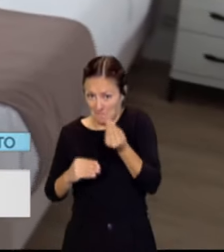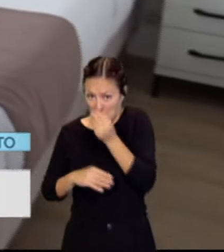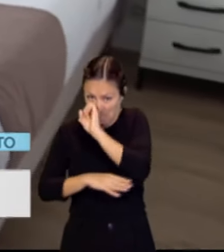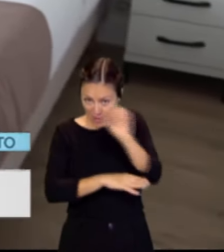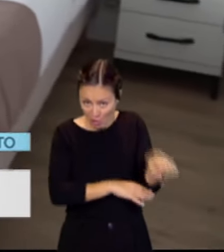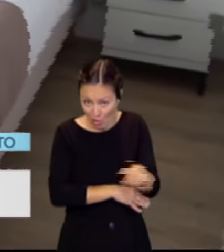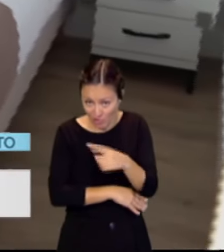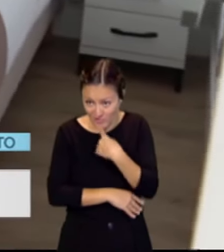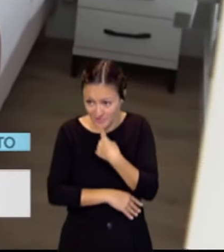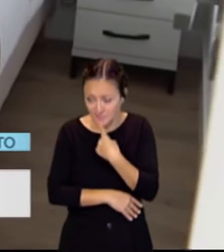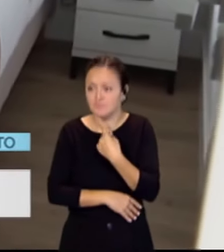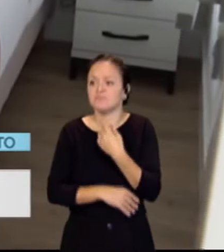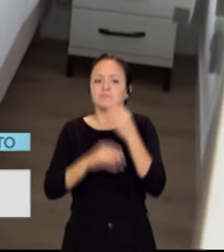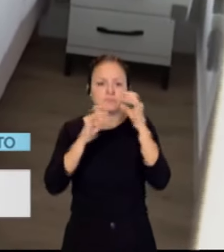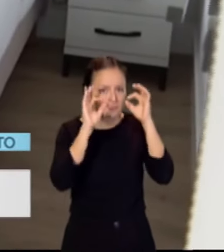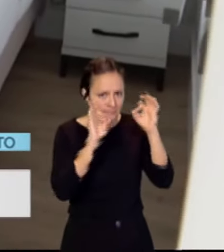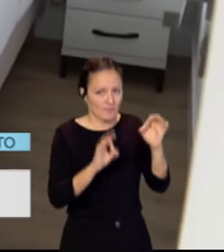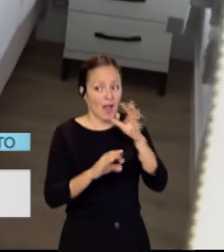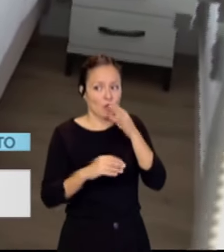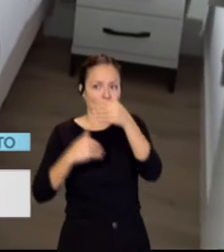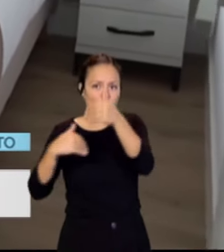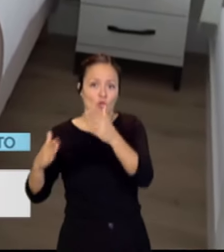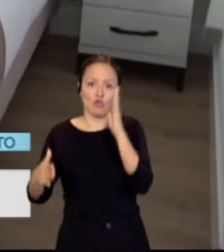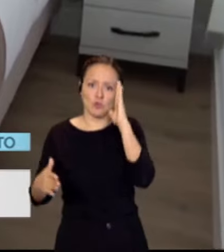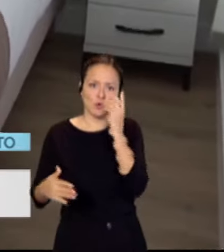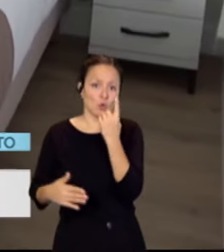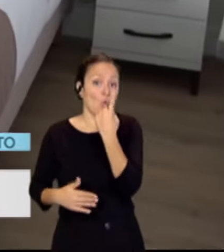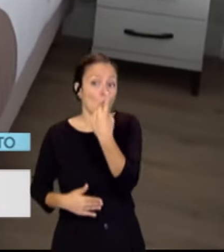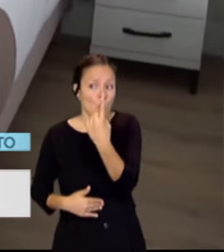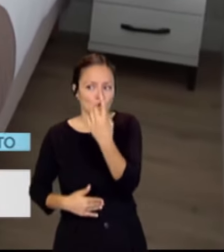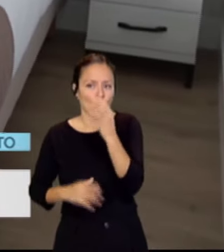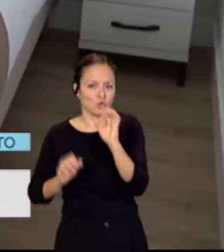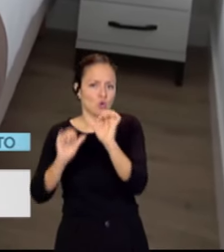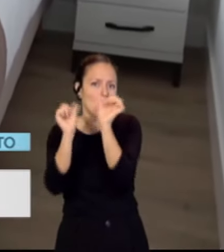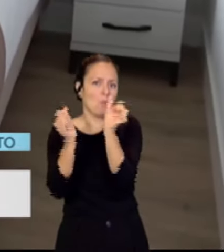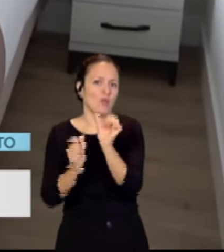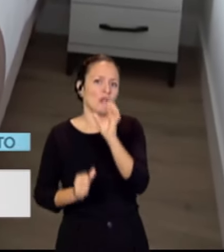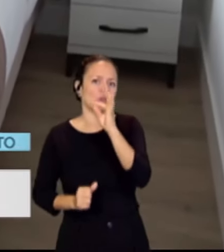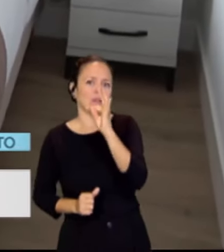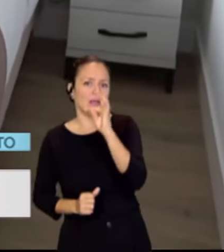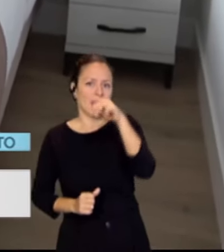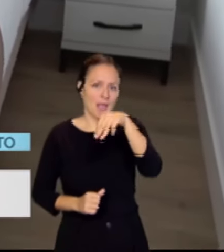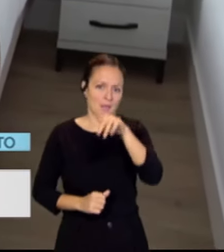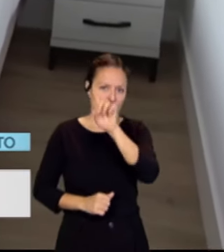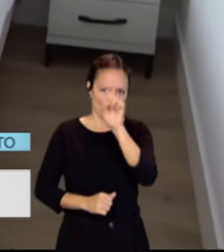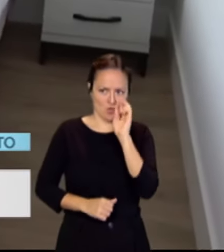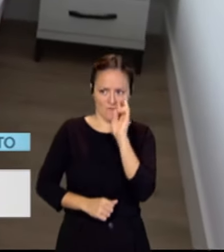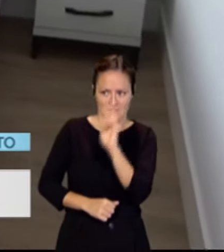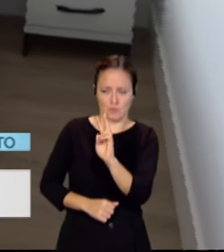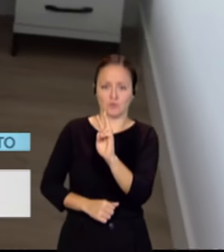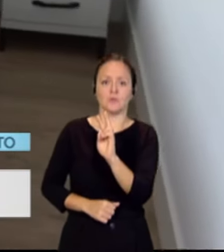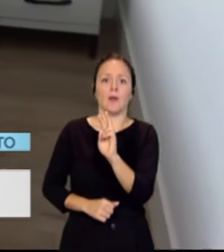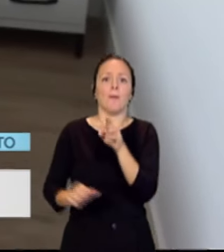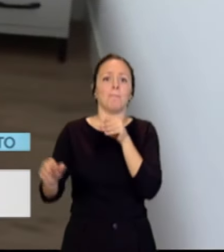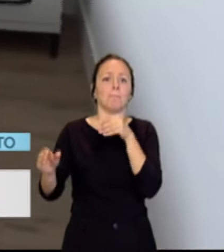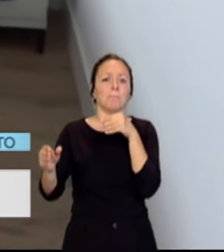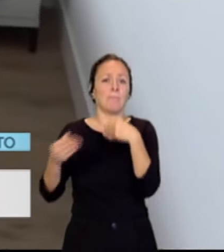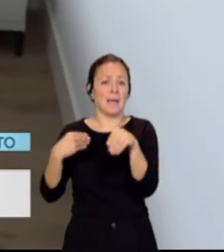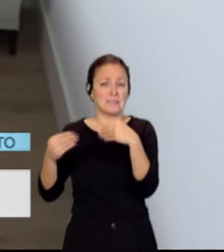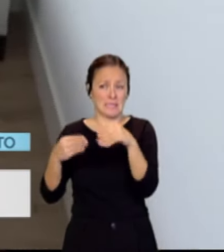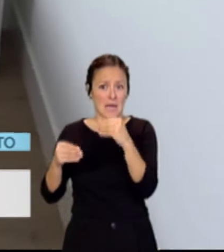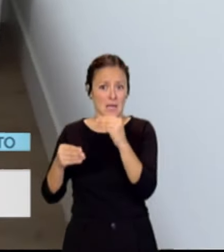bueno efectivamente estamos viendo uno de los dormitorios de nuestro modelo tm1 eh los materiales con los que nosotros